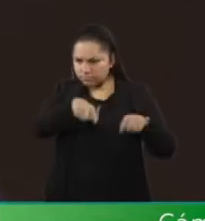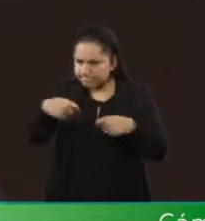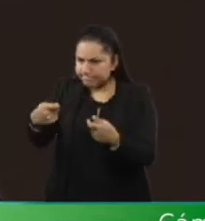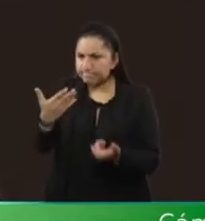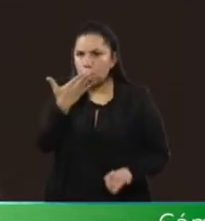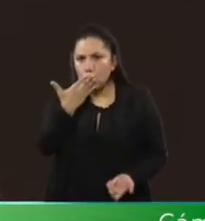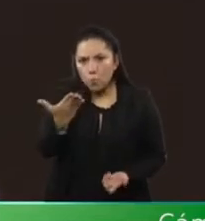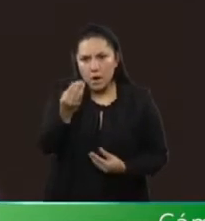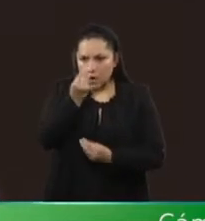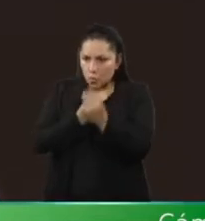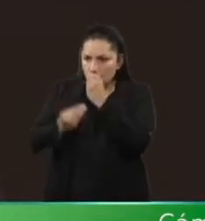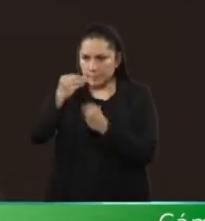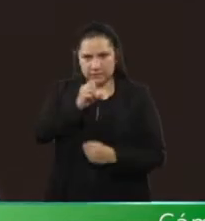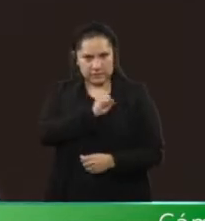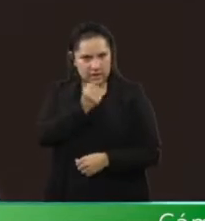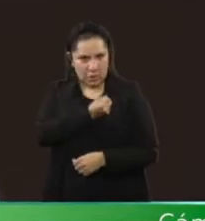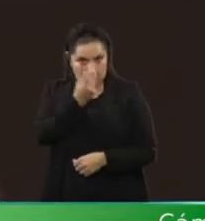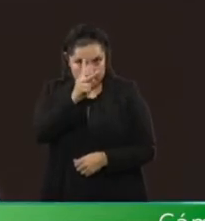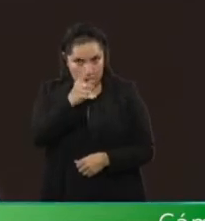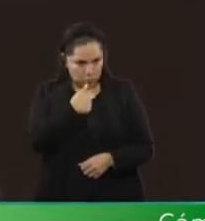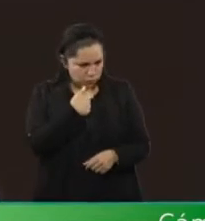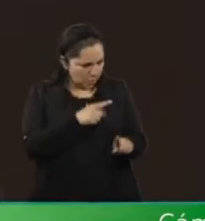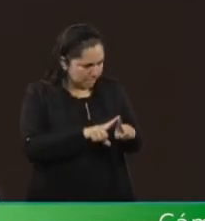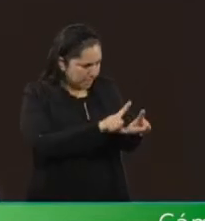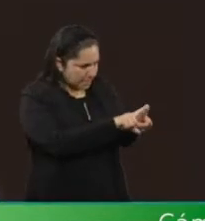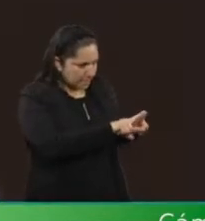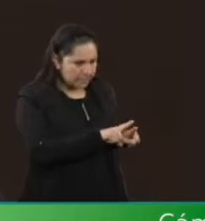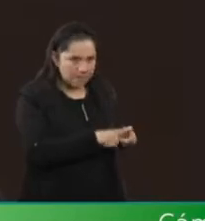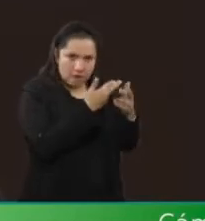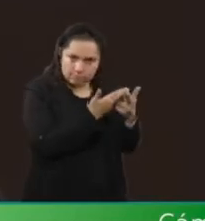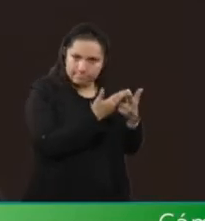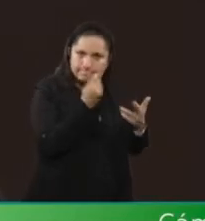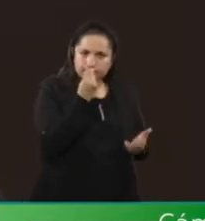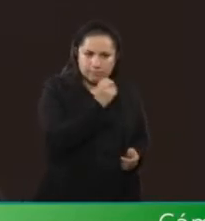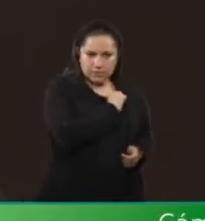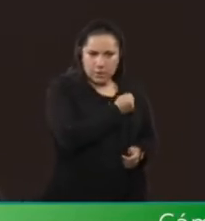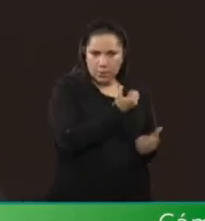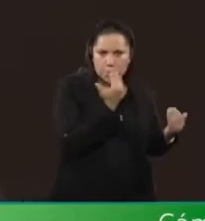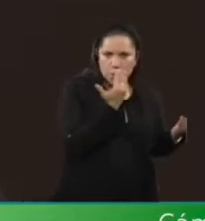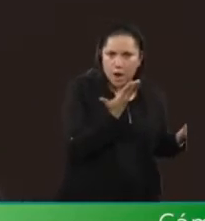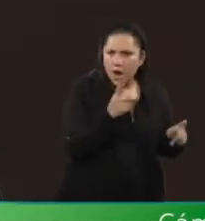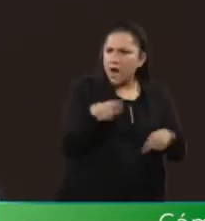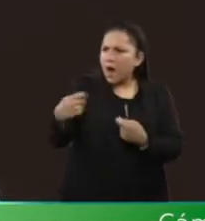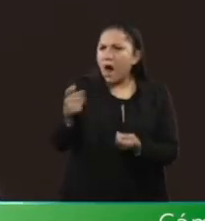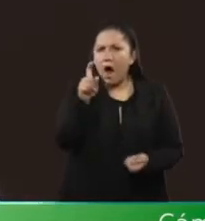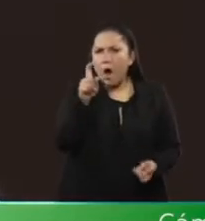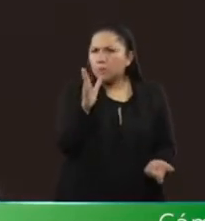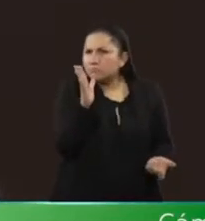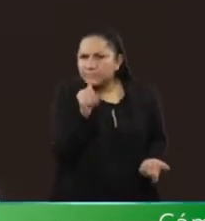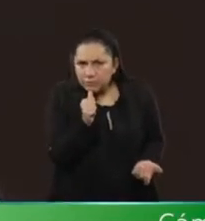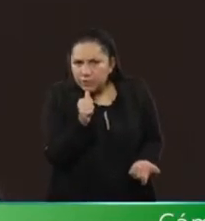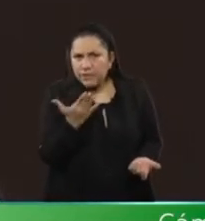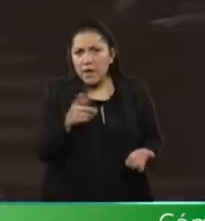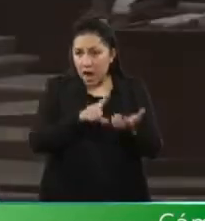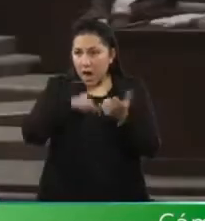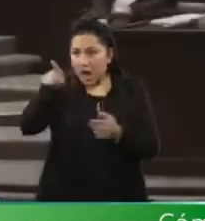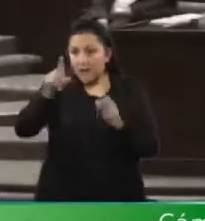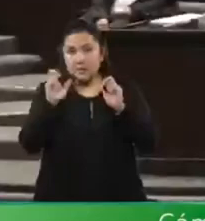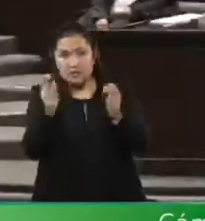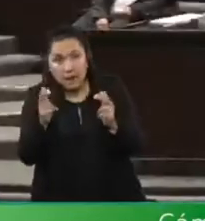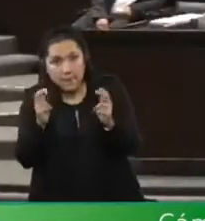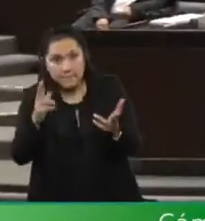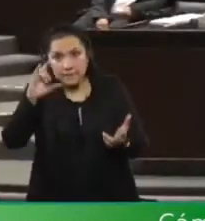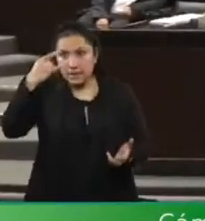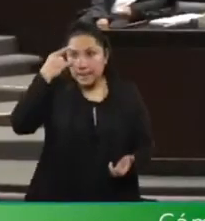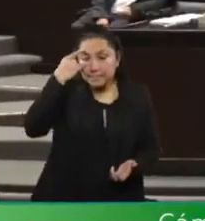todo sin acceso a agua potable en muchas de las comunidades de Oaxaca, de Chiapas, de Campeche o de Yucatán? Muchas de